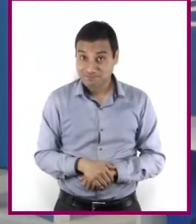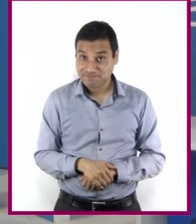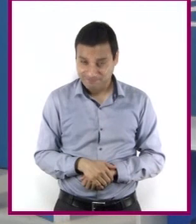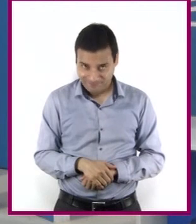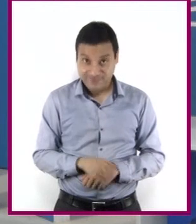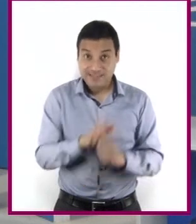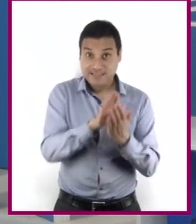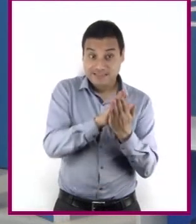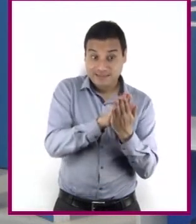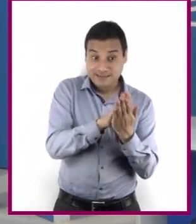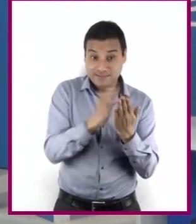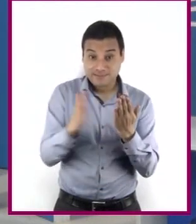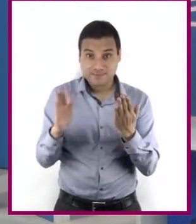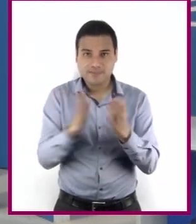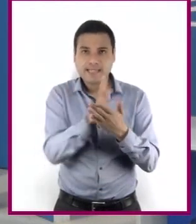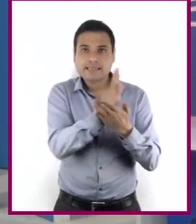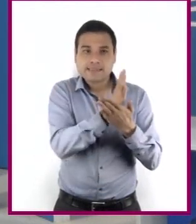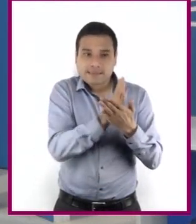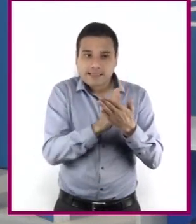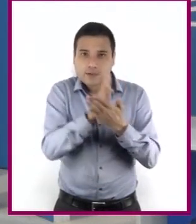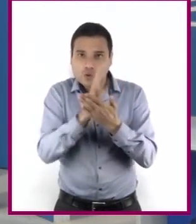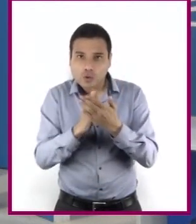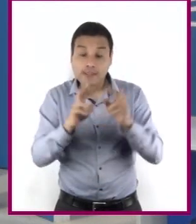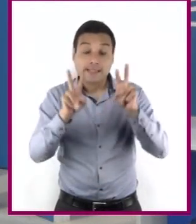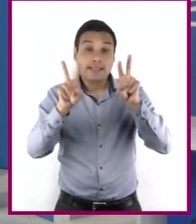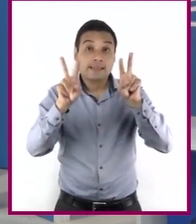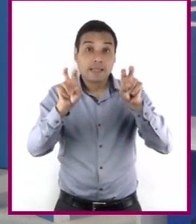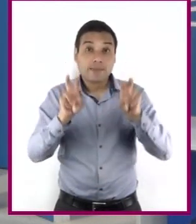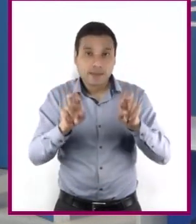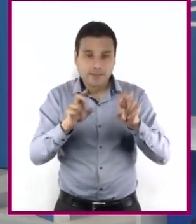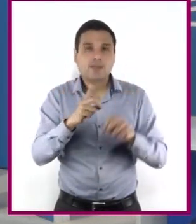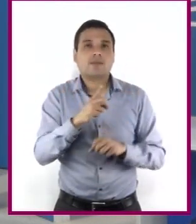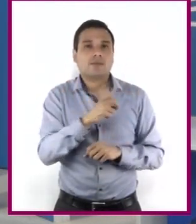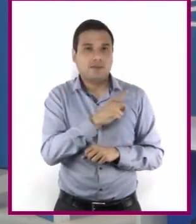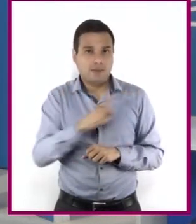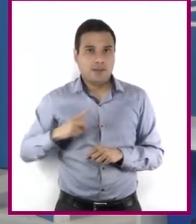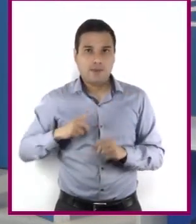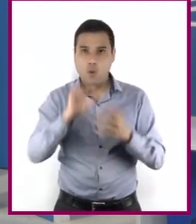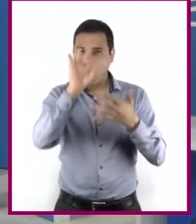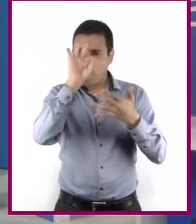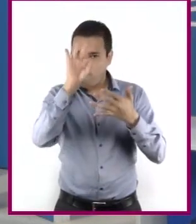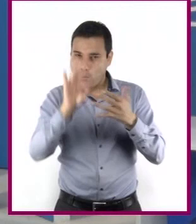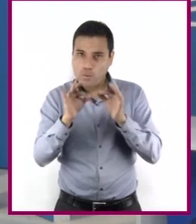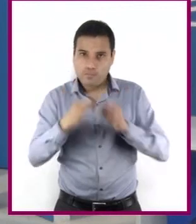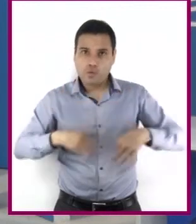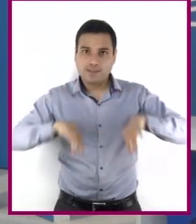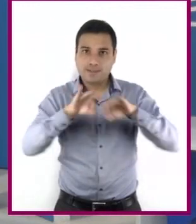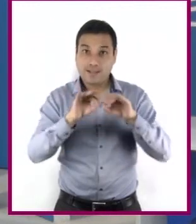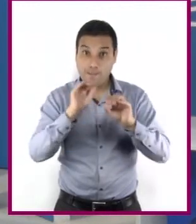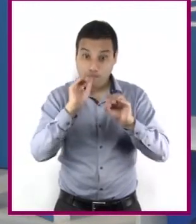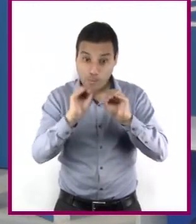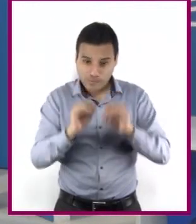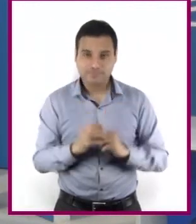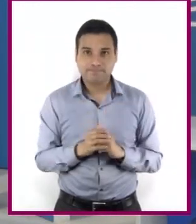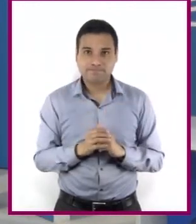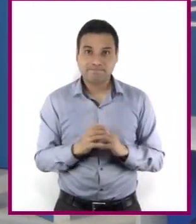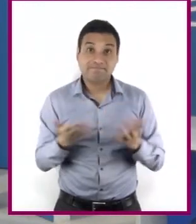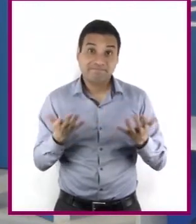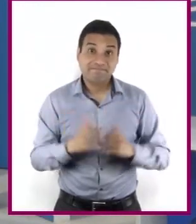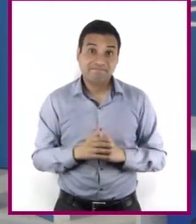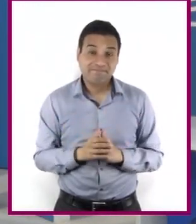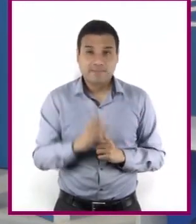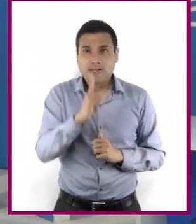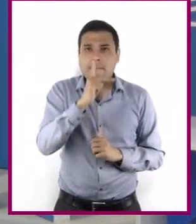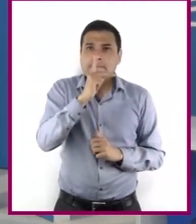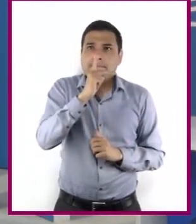sección del folleto debe contener los puntos principales que hemos aprendido en cada sesión. Pueden incluir los